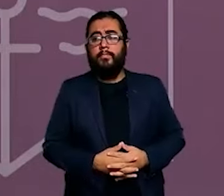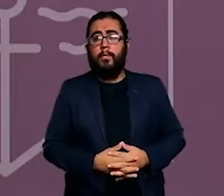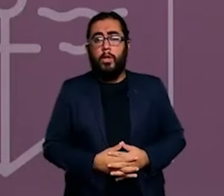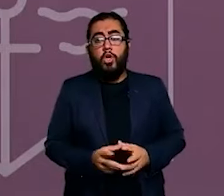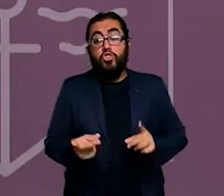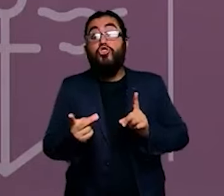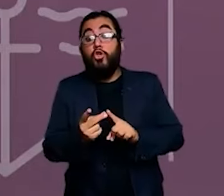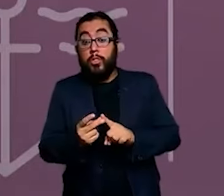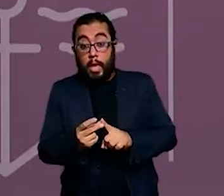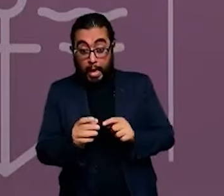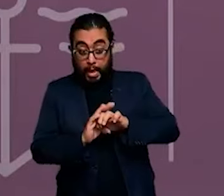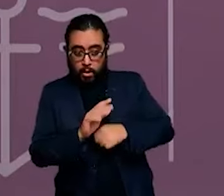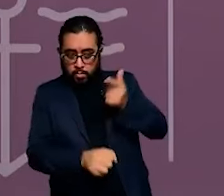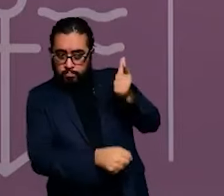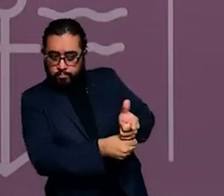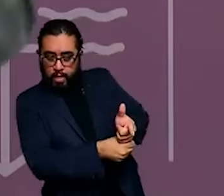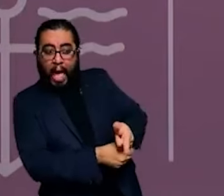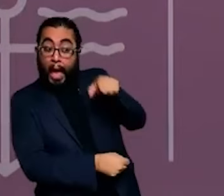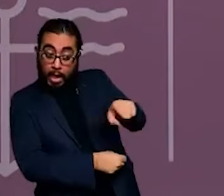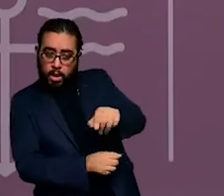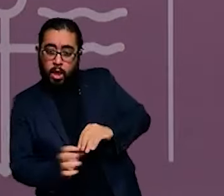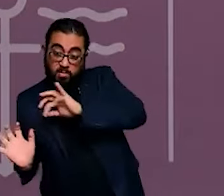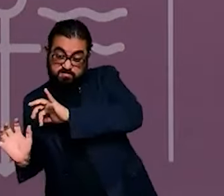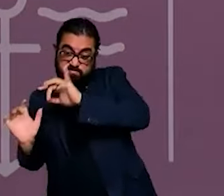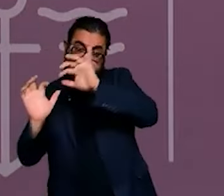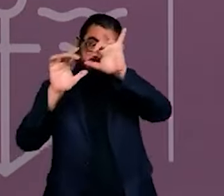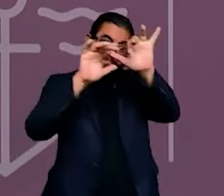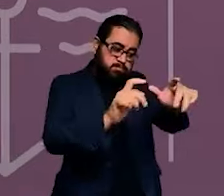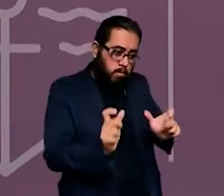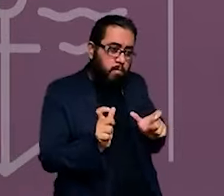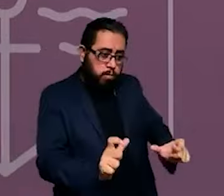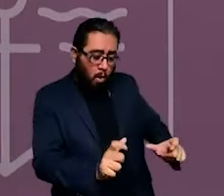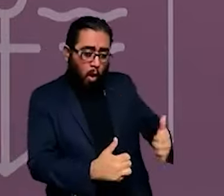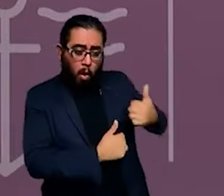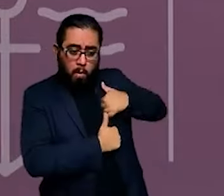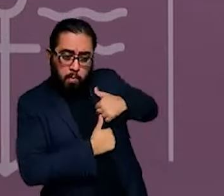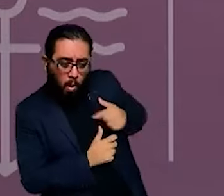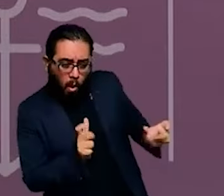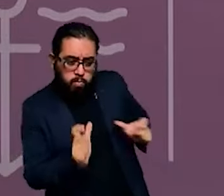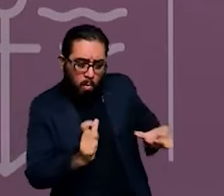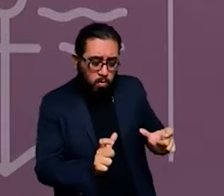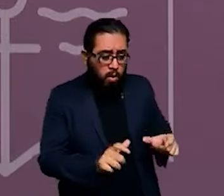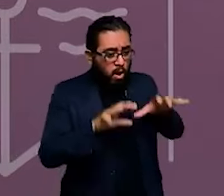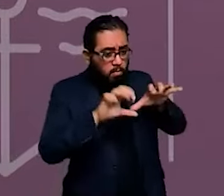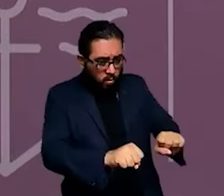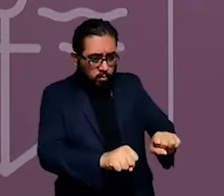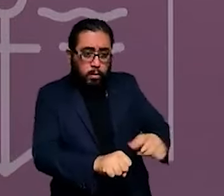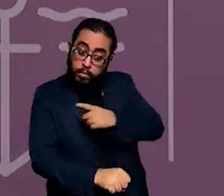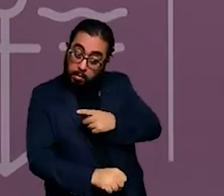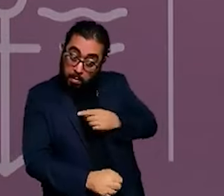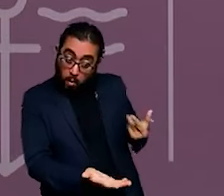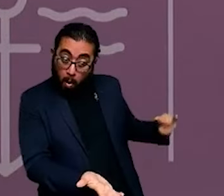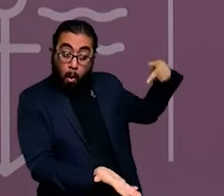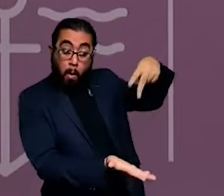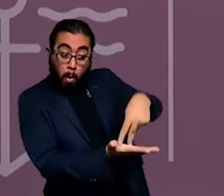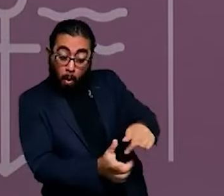dónde sale un brote de violencia, dónde hay alguna confrontación entre ellos, los grupos, porque hay que acudir